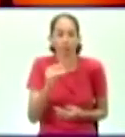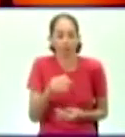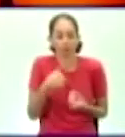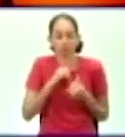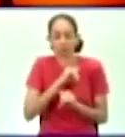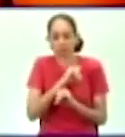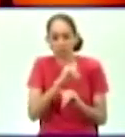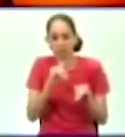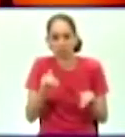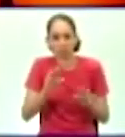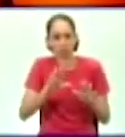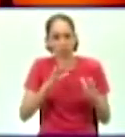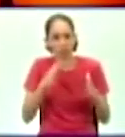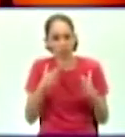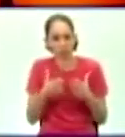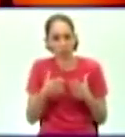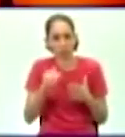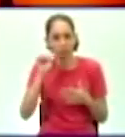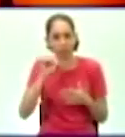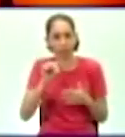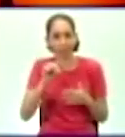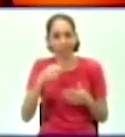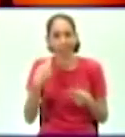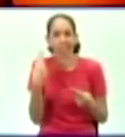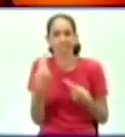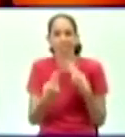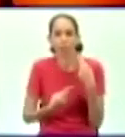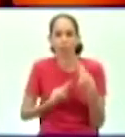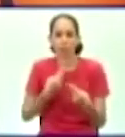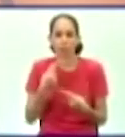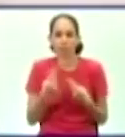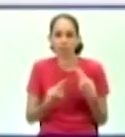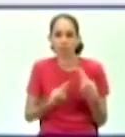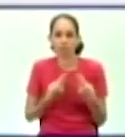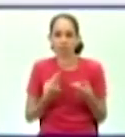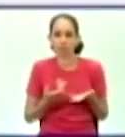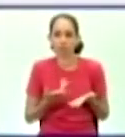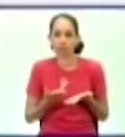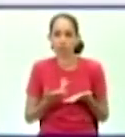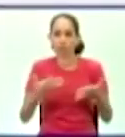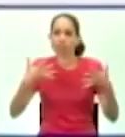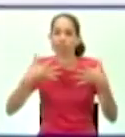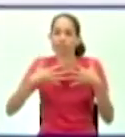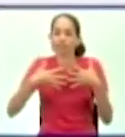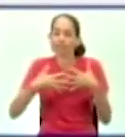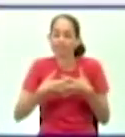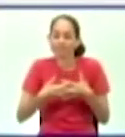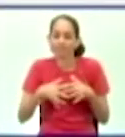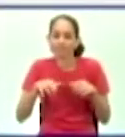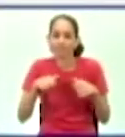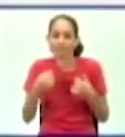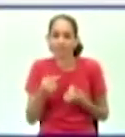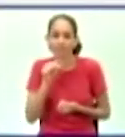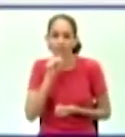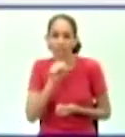figura, podemos entonces establecer toda la relación con su